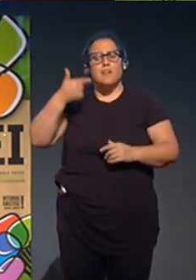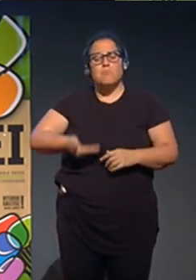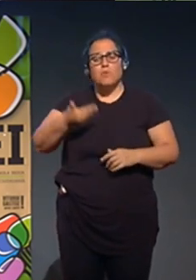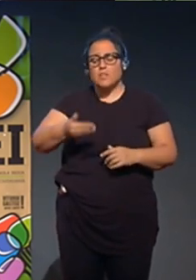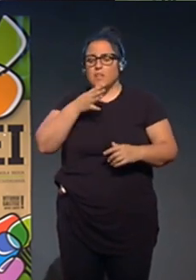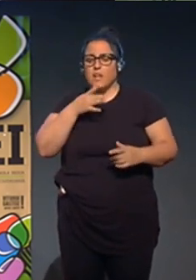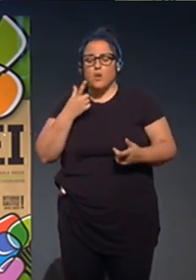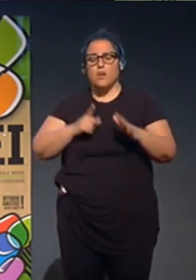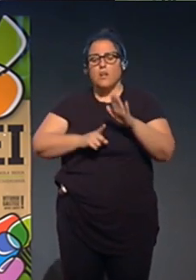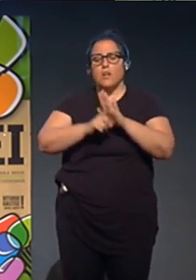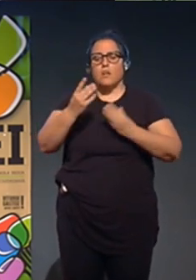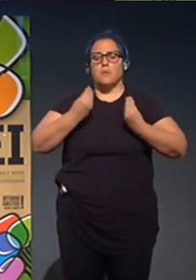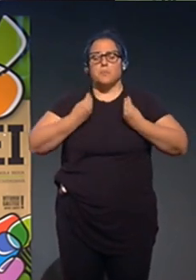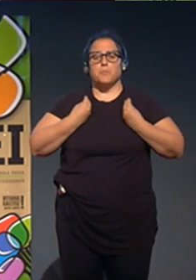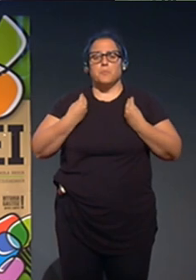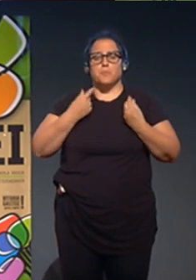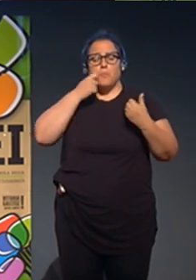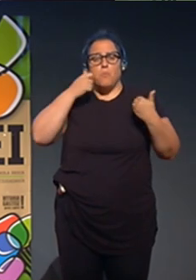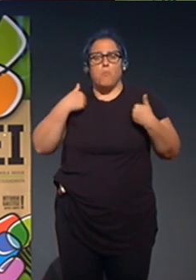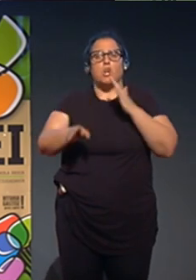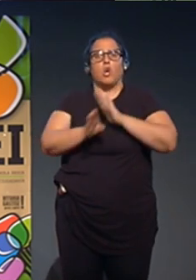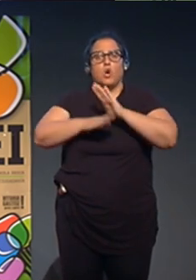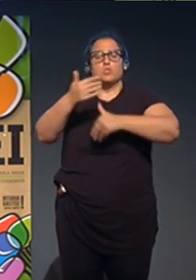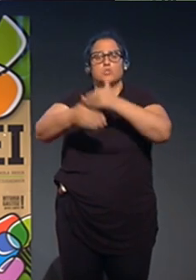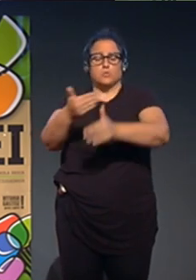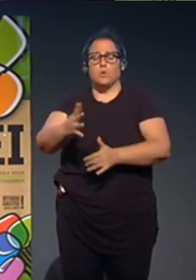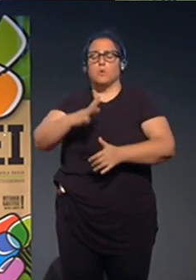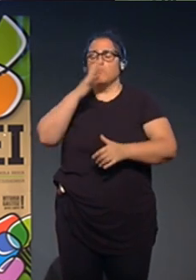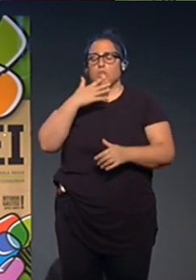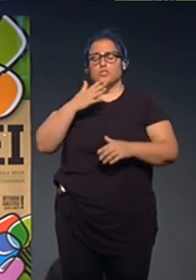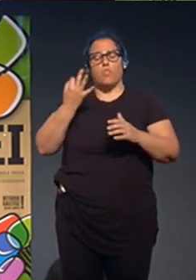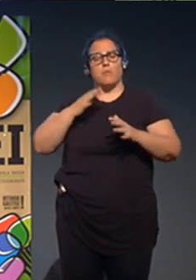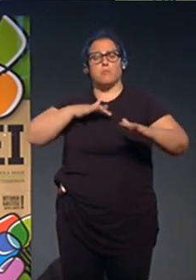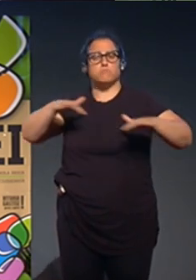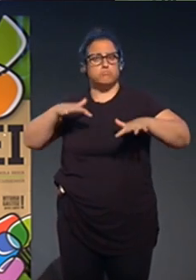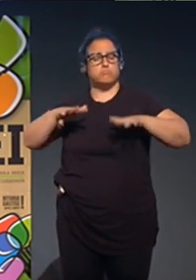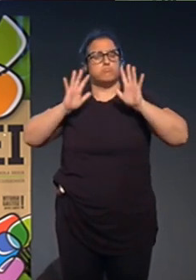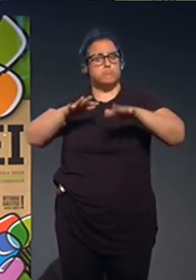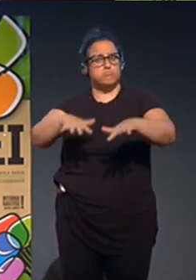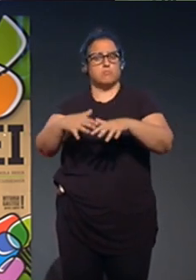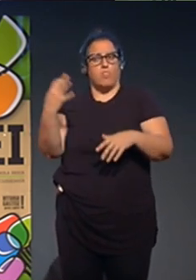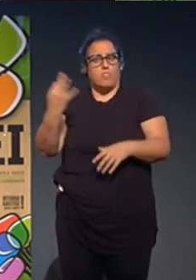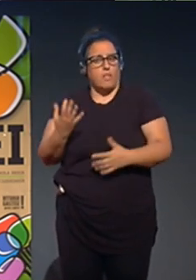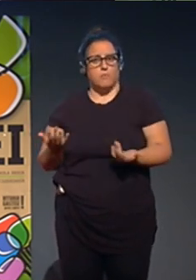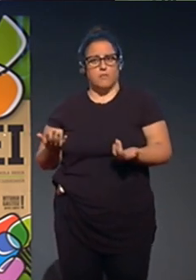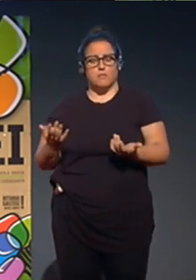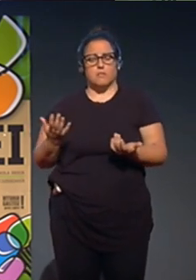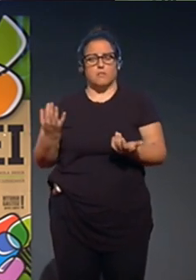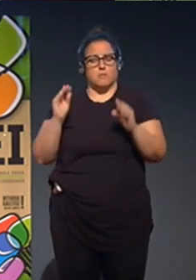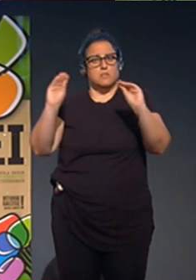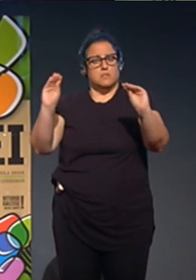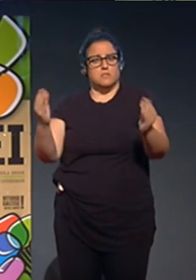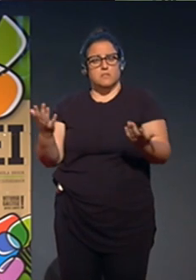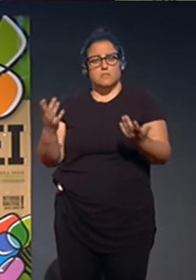hay que alertar eh Y hay que hay que remover conciencias como tú decías antes hay que decir alerta